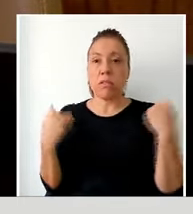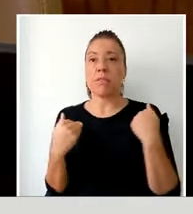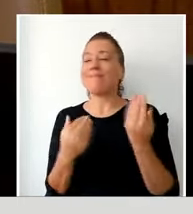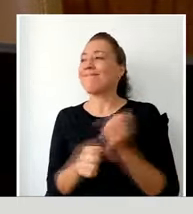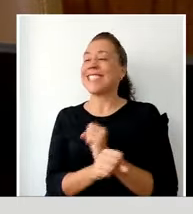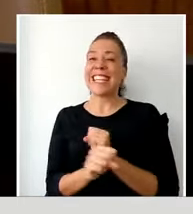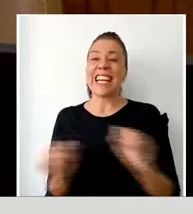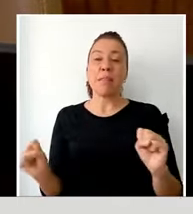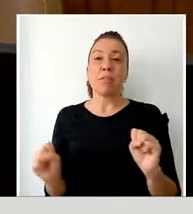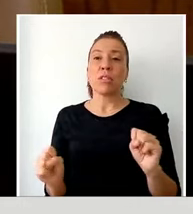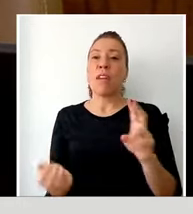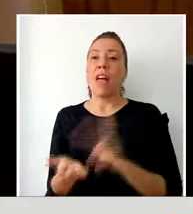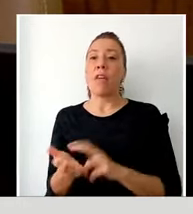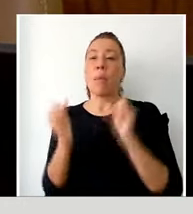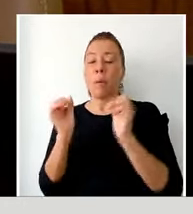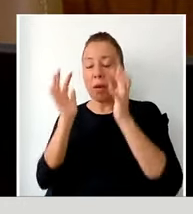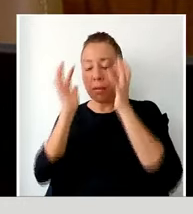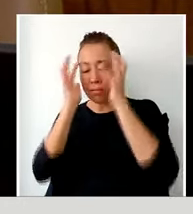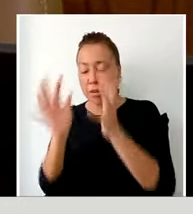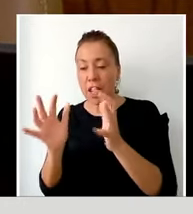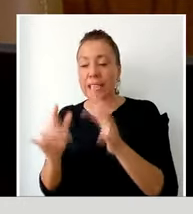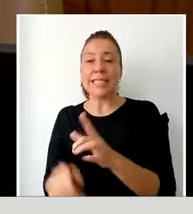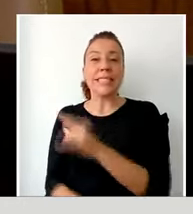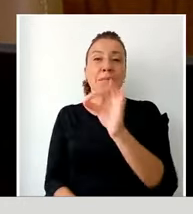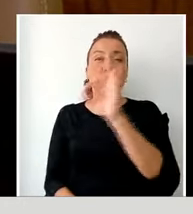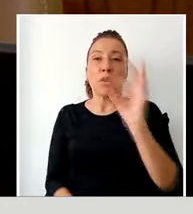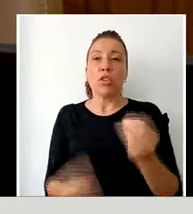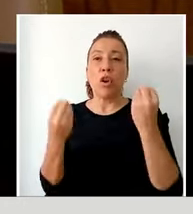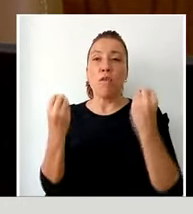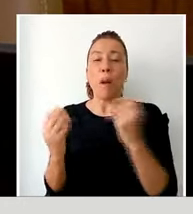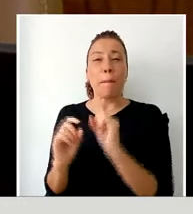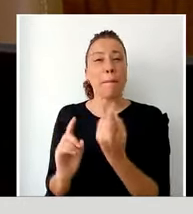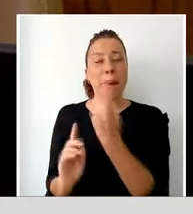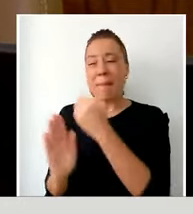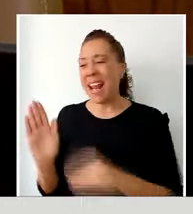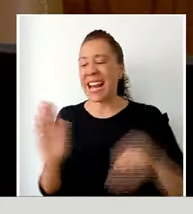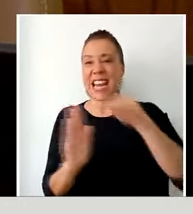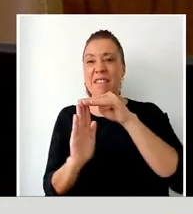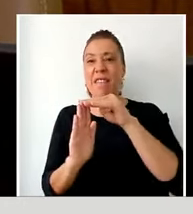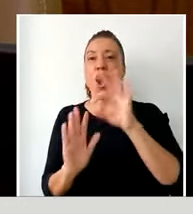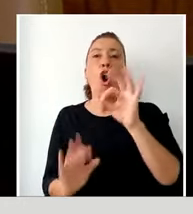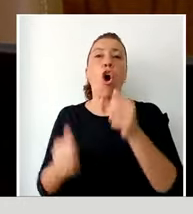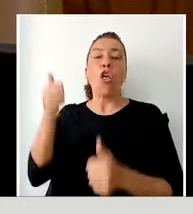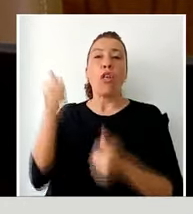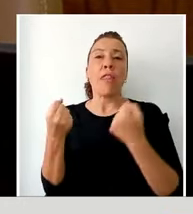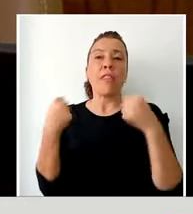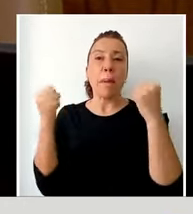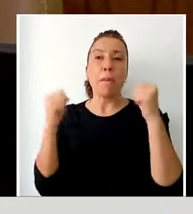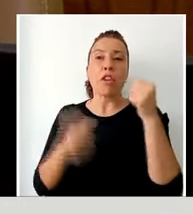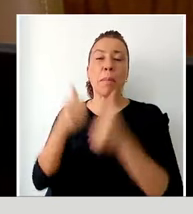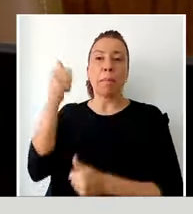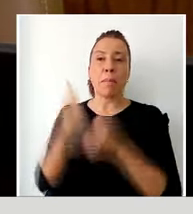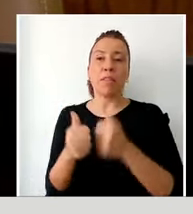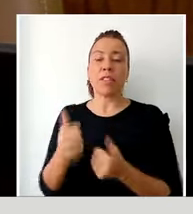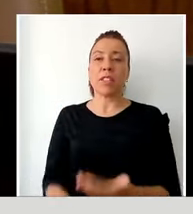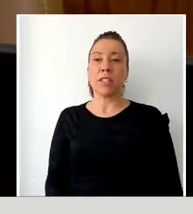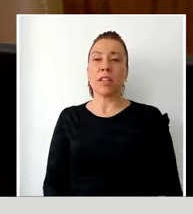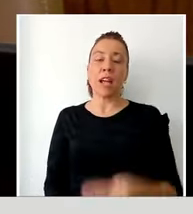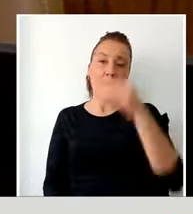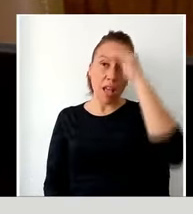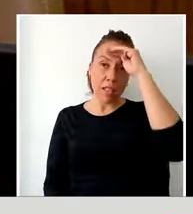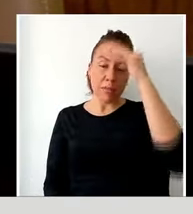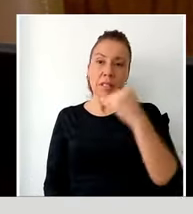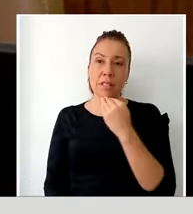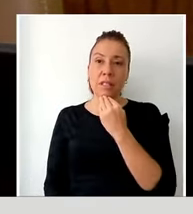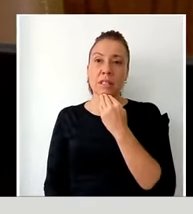de dedicarse de forma óptima al alto rendimiento o al deporte profesional la experiencia además presidenta